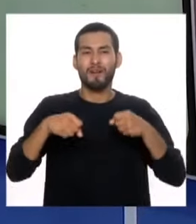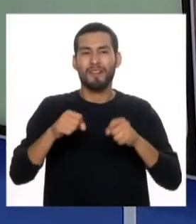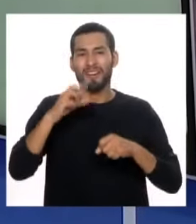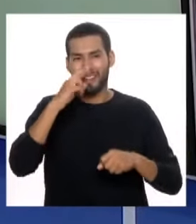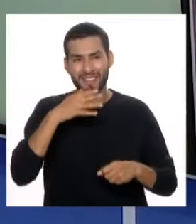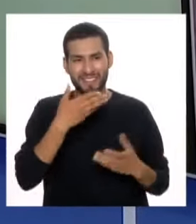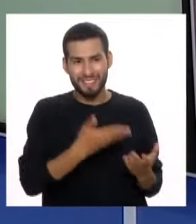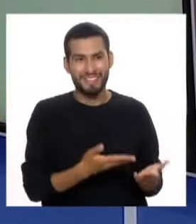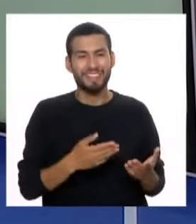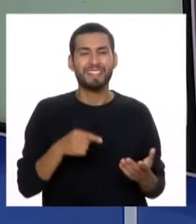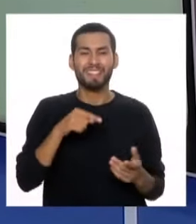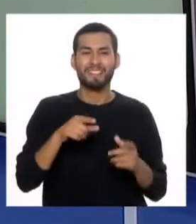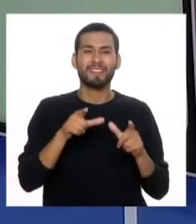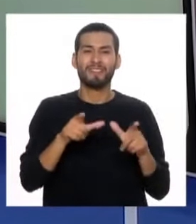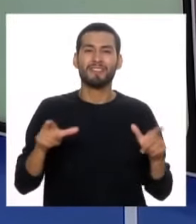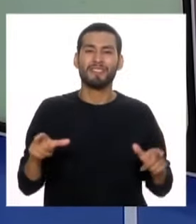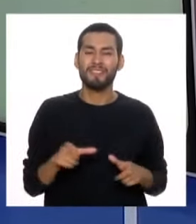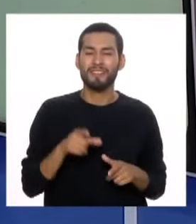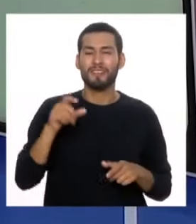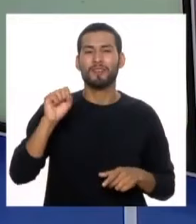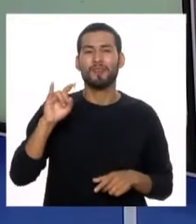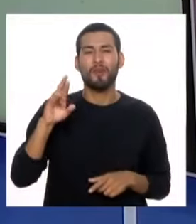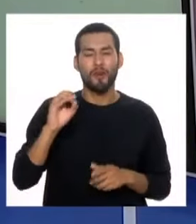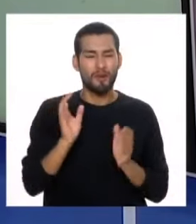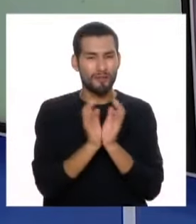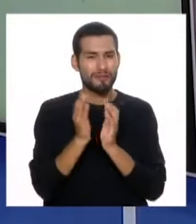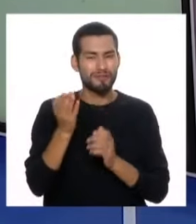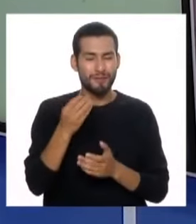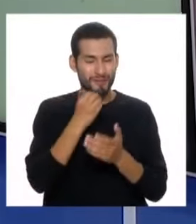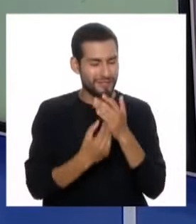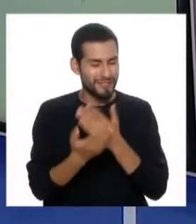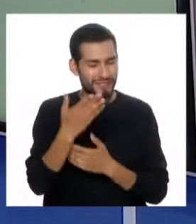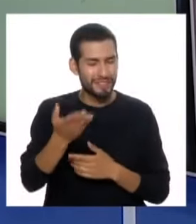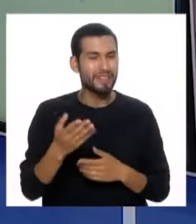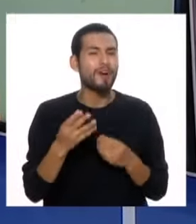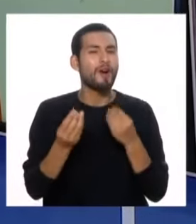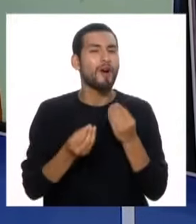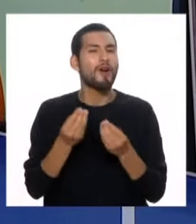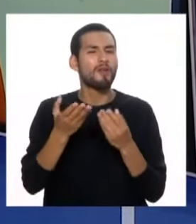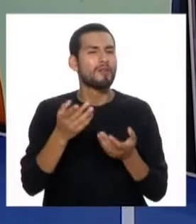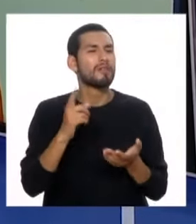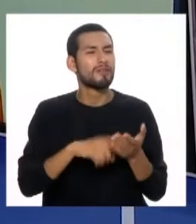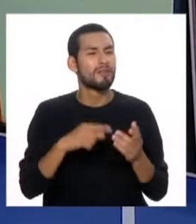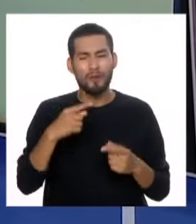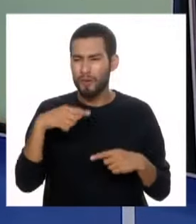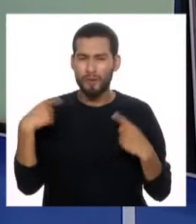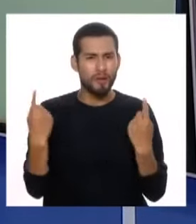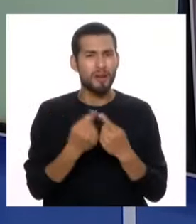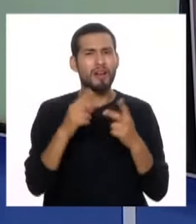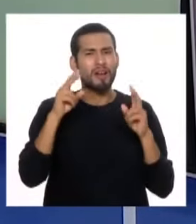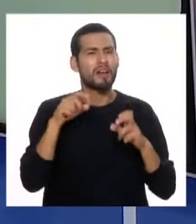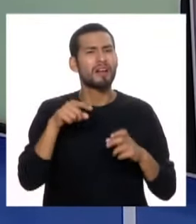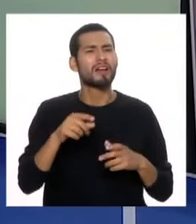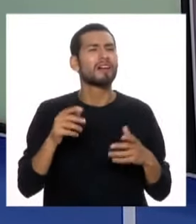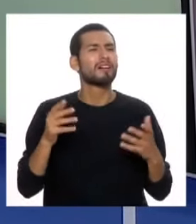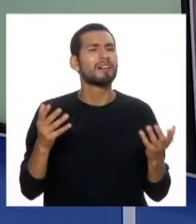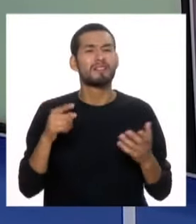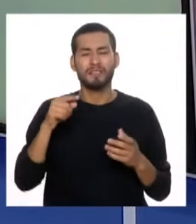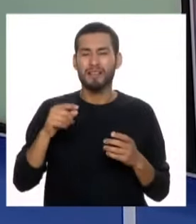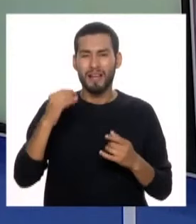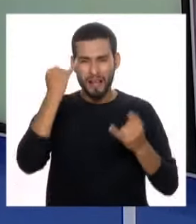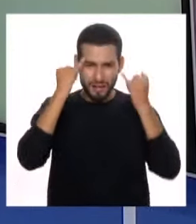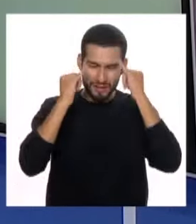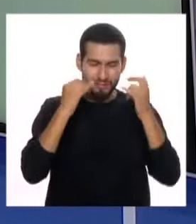ya está en Surco. Buenos días, Vanesita, ¿cómo estás? Cuéntame, por favor, todo esto que tiene que ver con la creatividad y con el Día